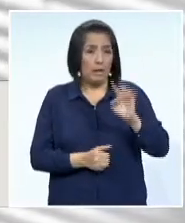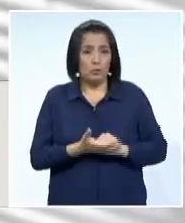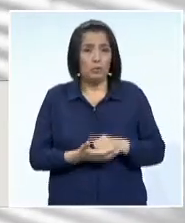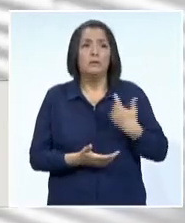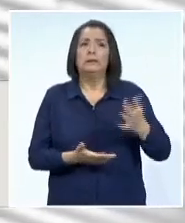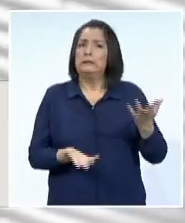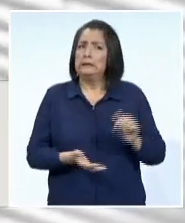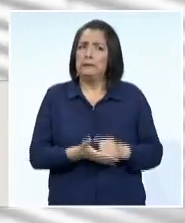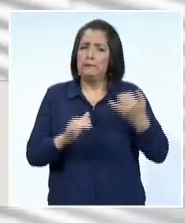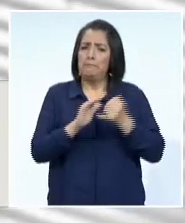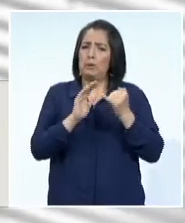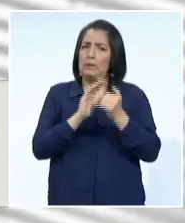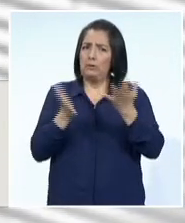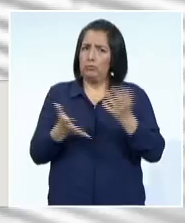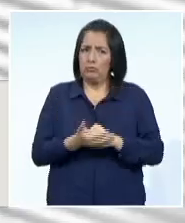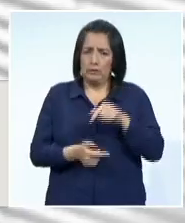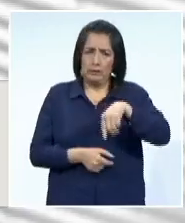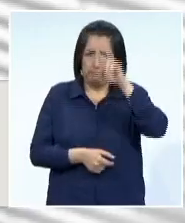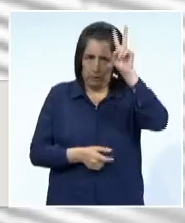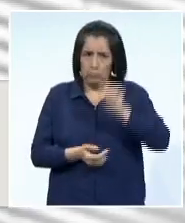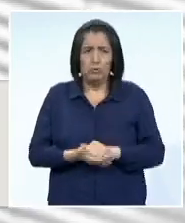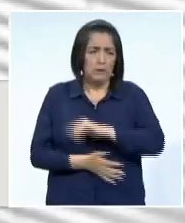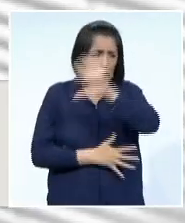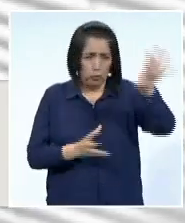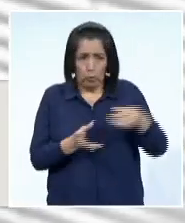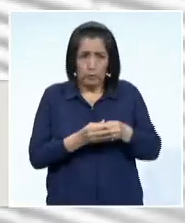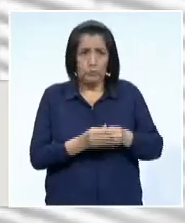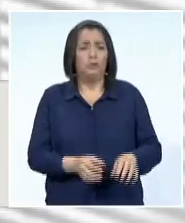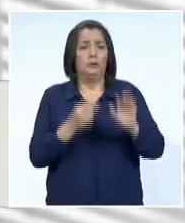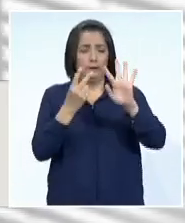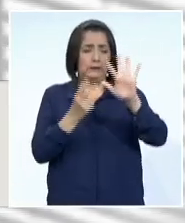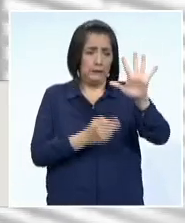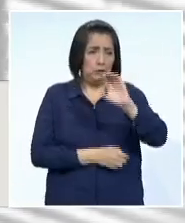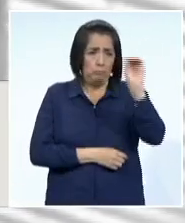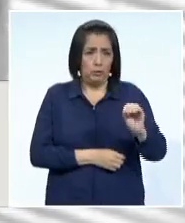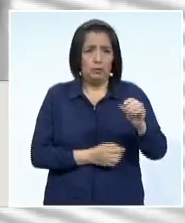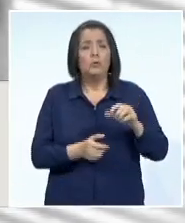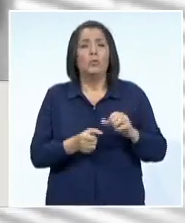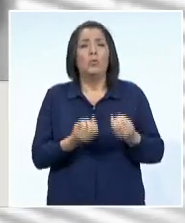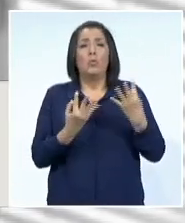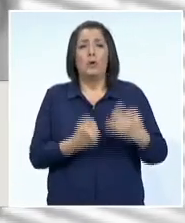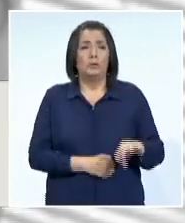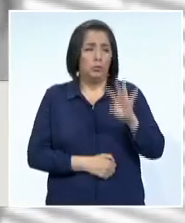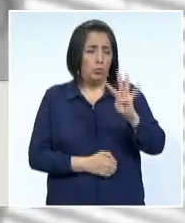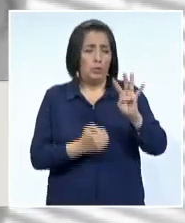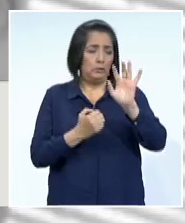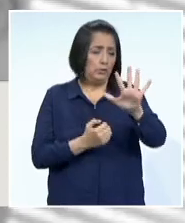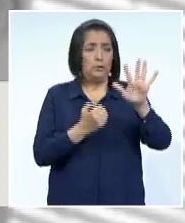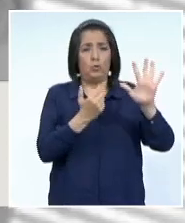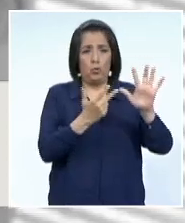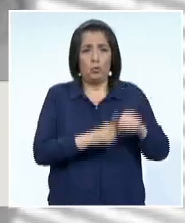de violación sexual en el Perú. De estos, el 75%, es decir, 458